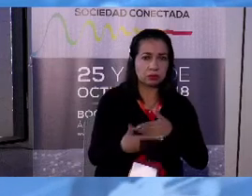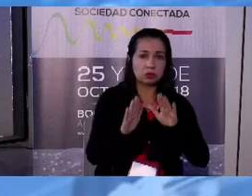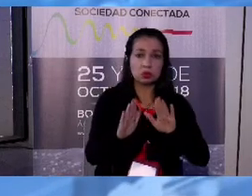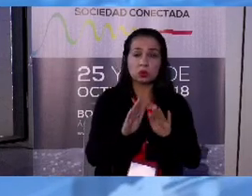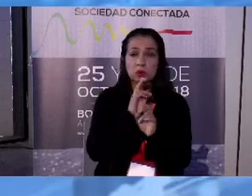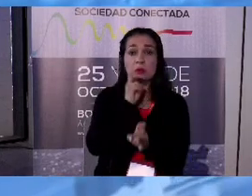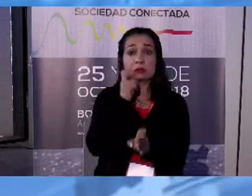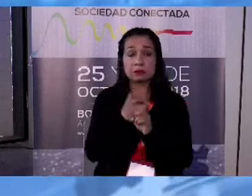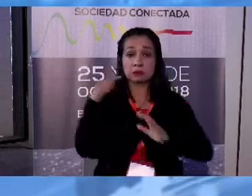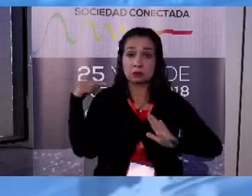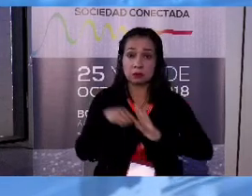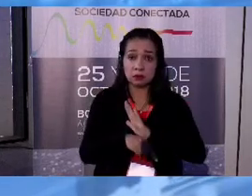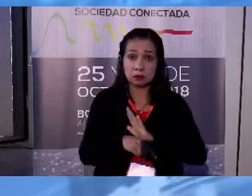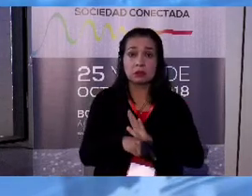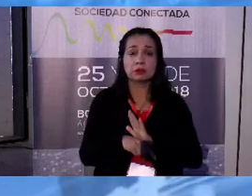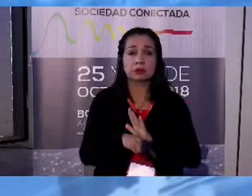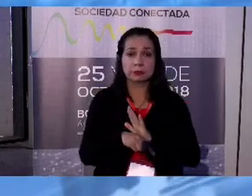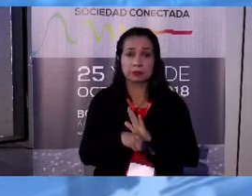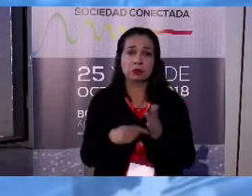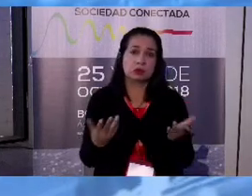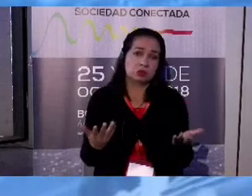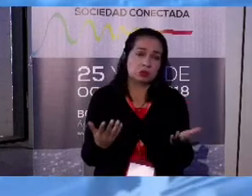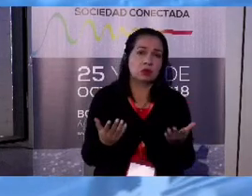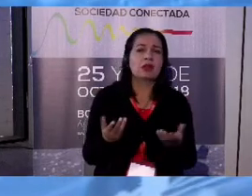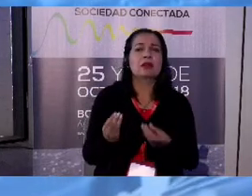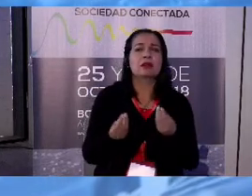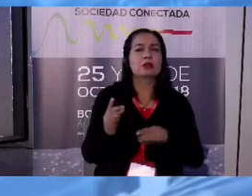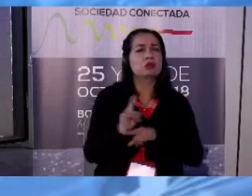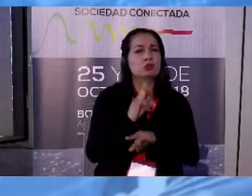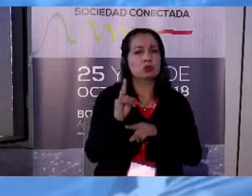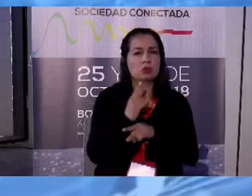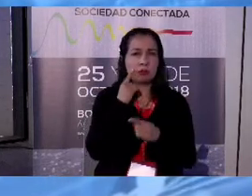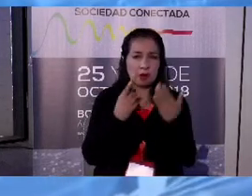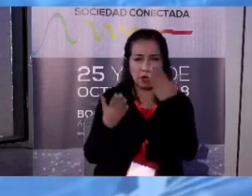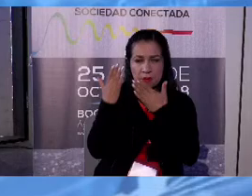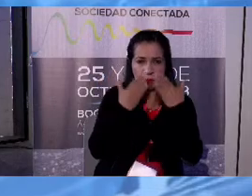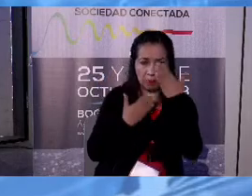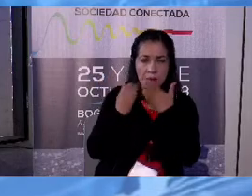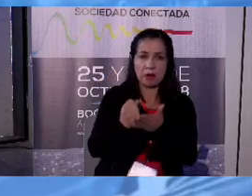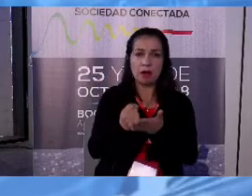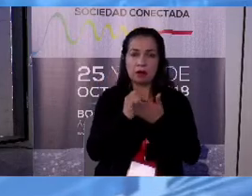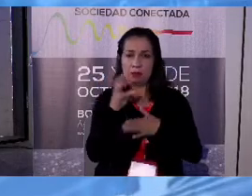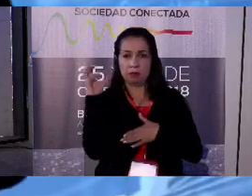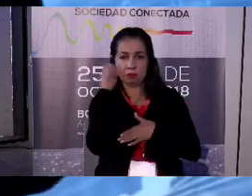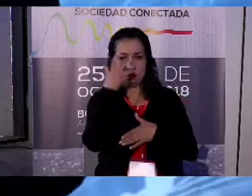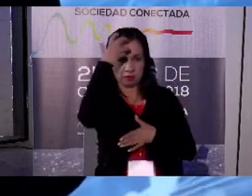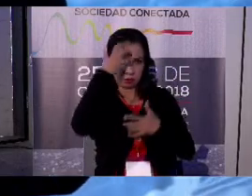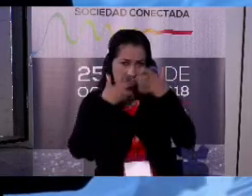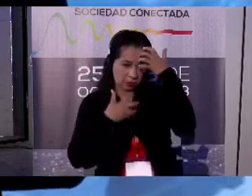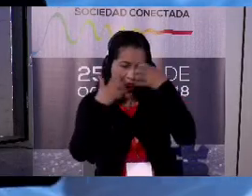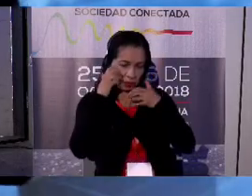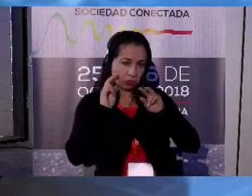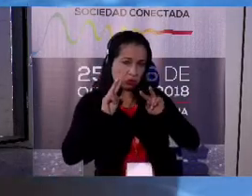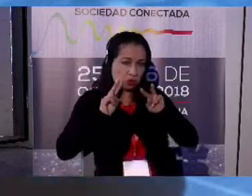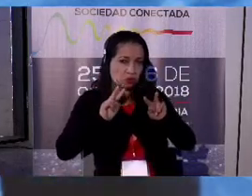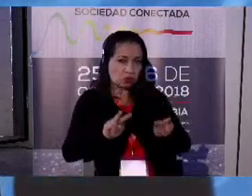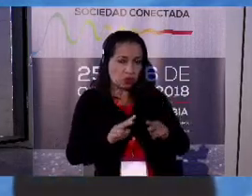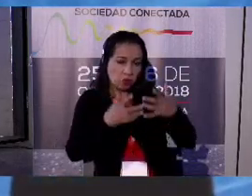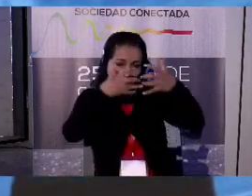complicadas pueden ser muy complejas y usando simulaciones podemos evaluar Cómo esta funcionalidad